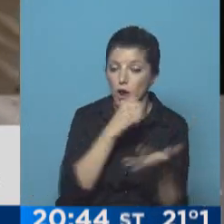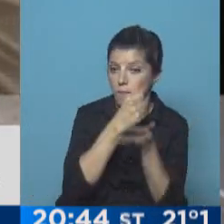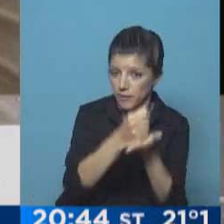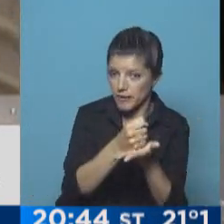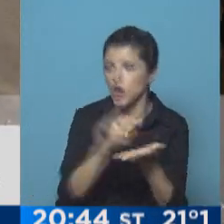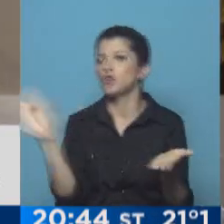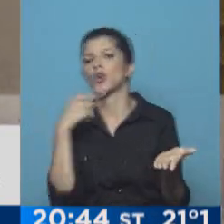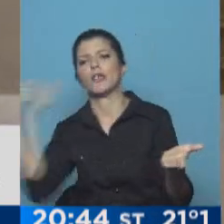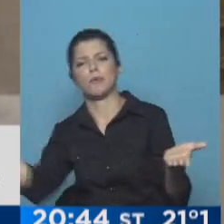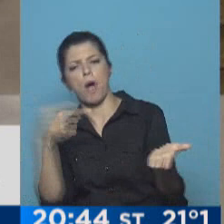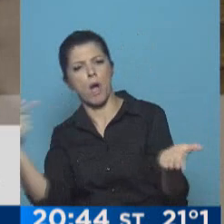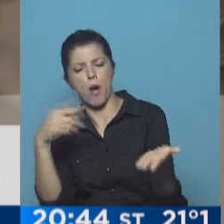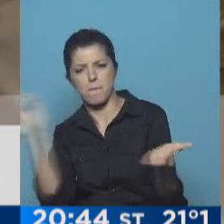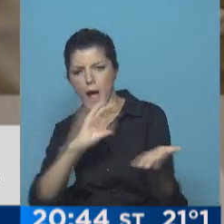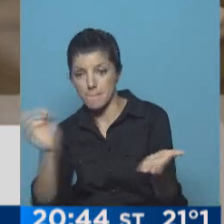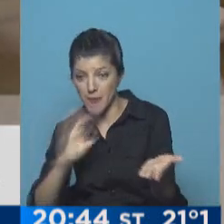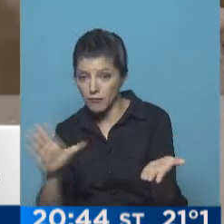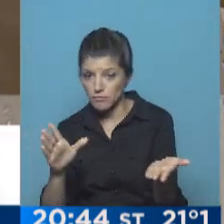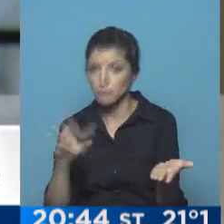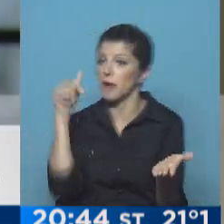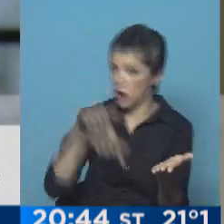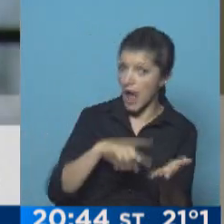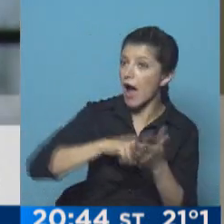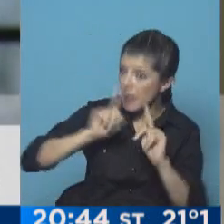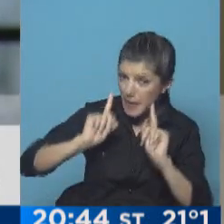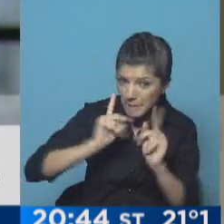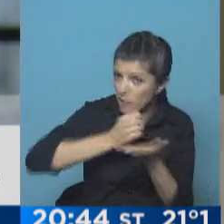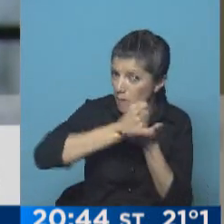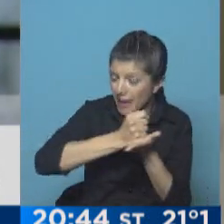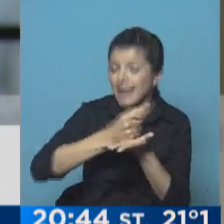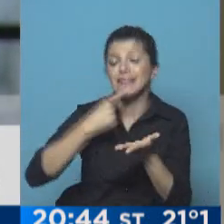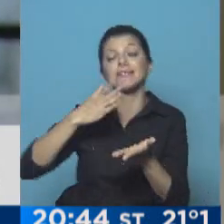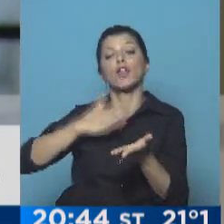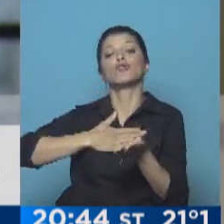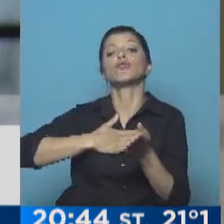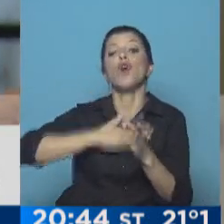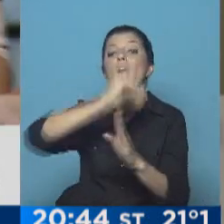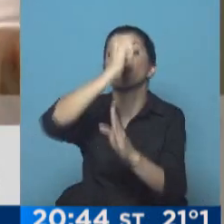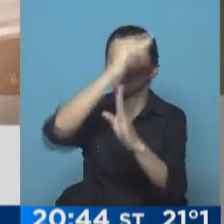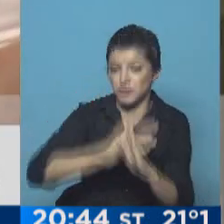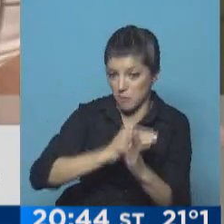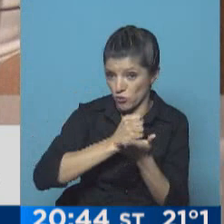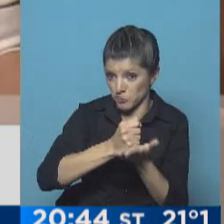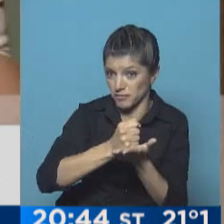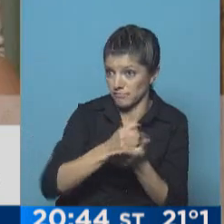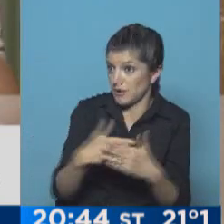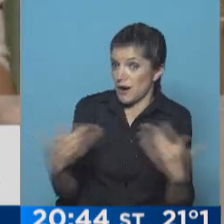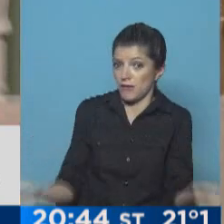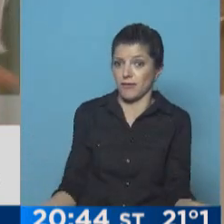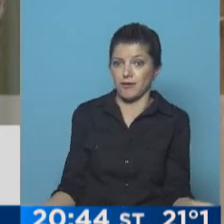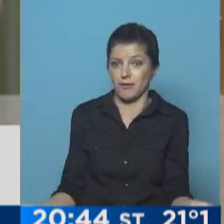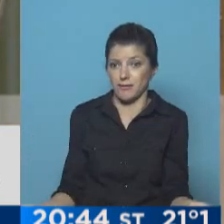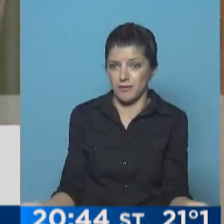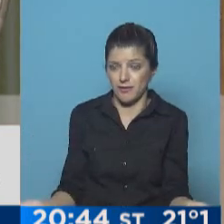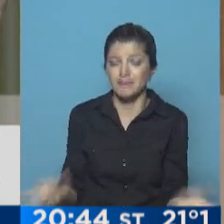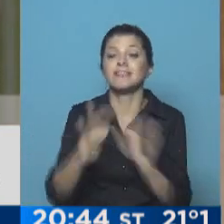empezaban Bueno ahora decían que habíamos reducido los subsidios Claro en